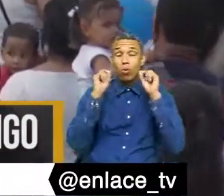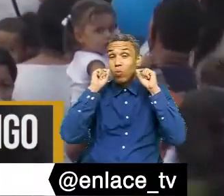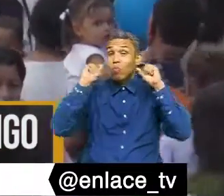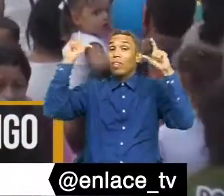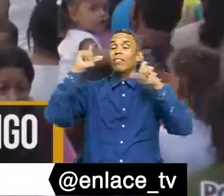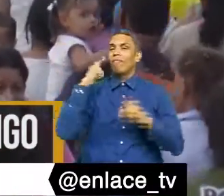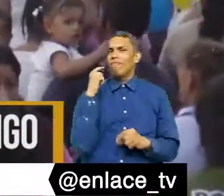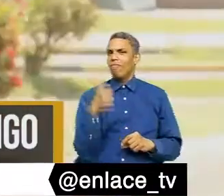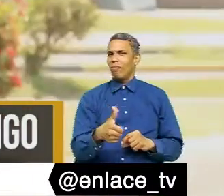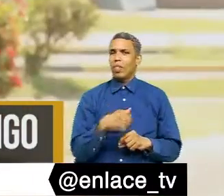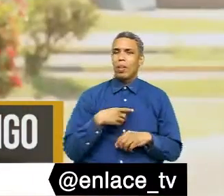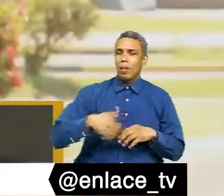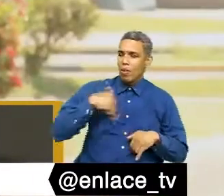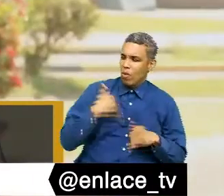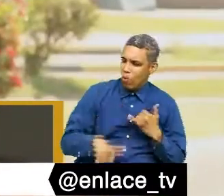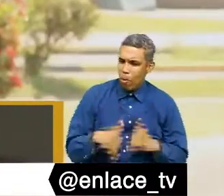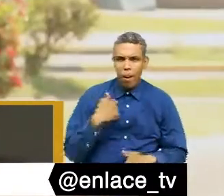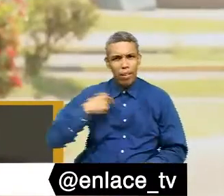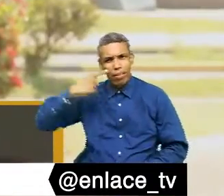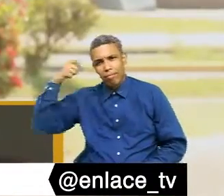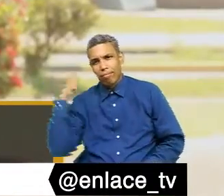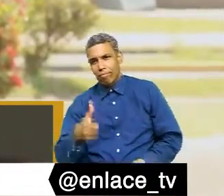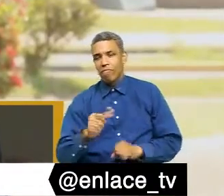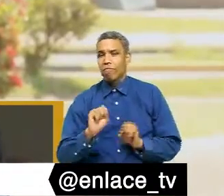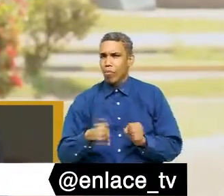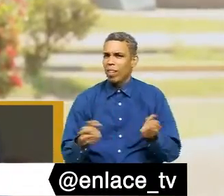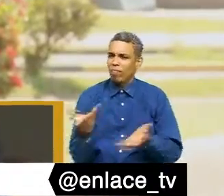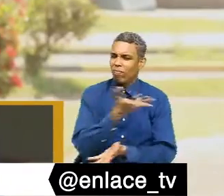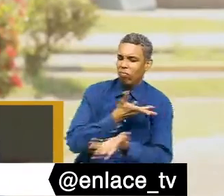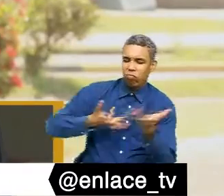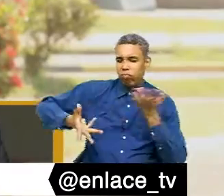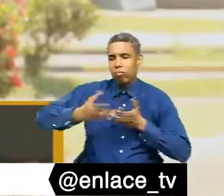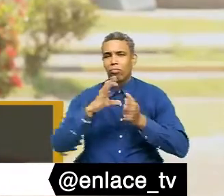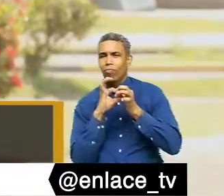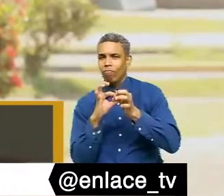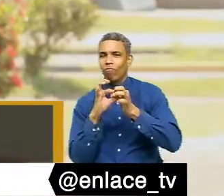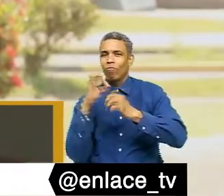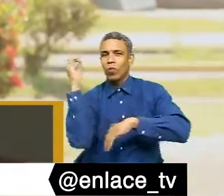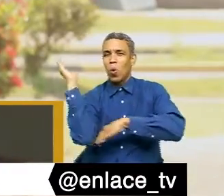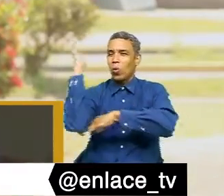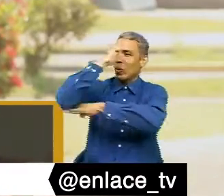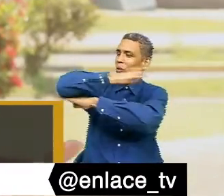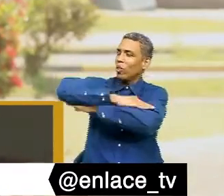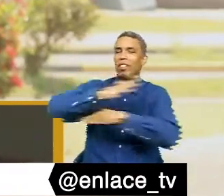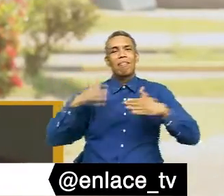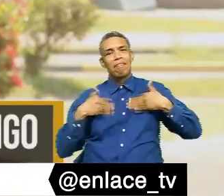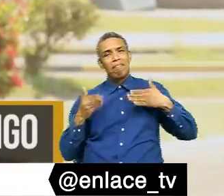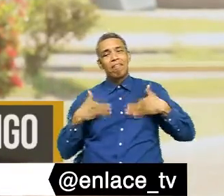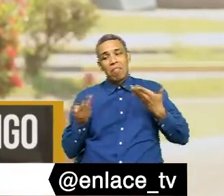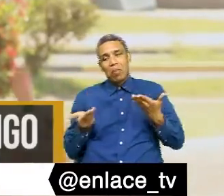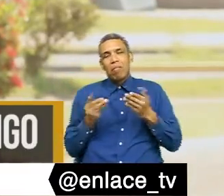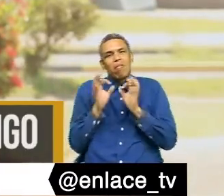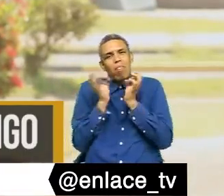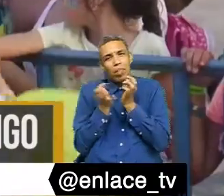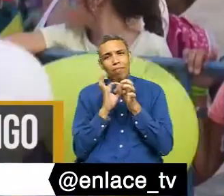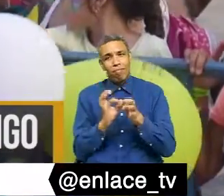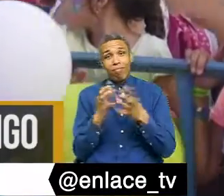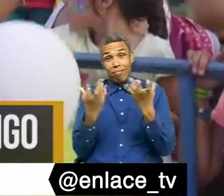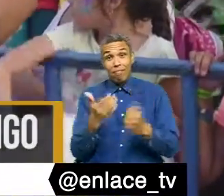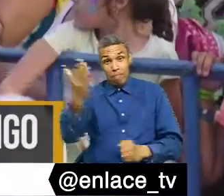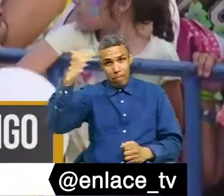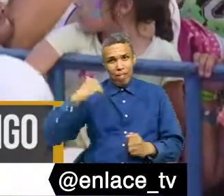sorpresas, juegos y mucha diversión. La idea es que pasemos todos un día agradable con nuestros chiquitines y un día en familia. Los esperamos.